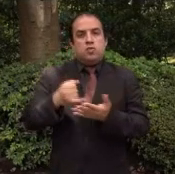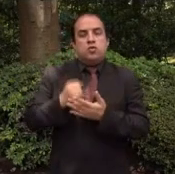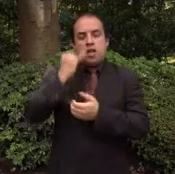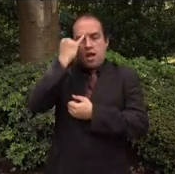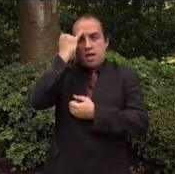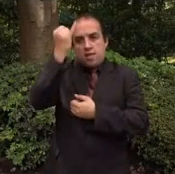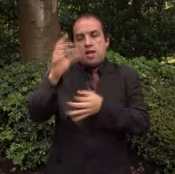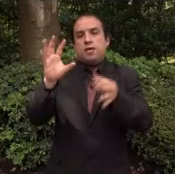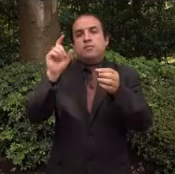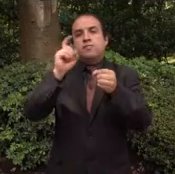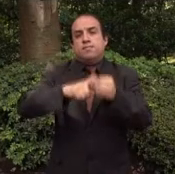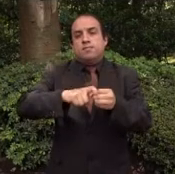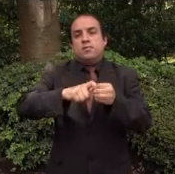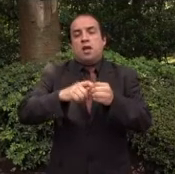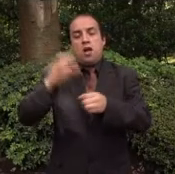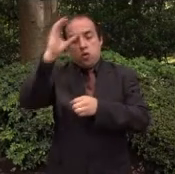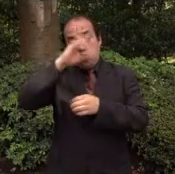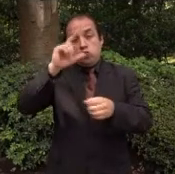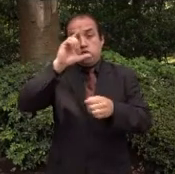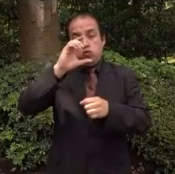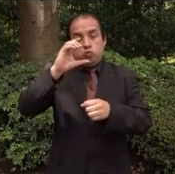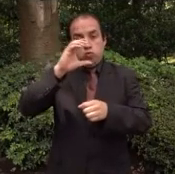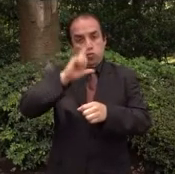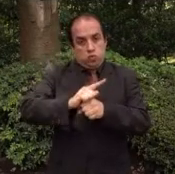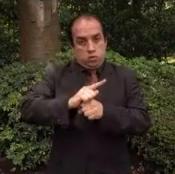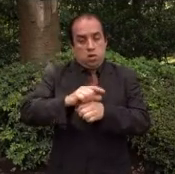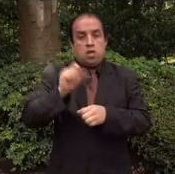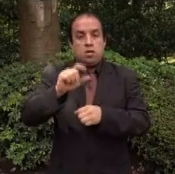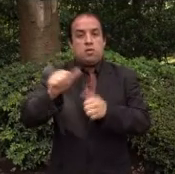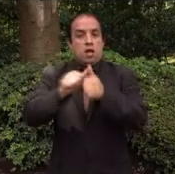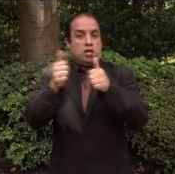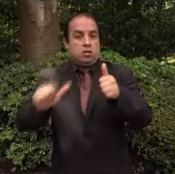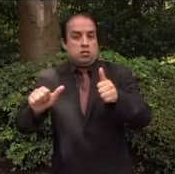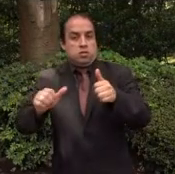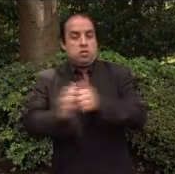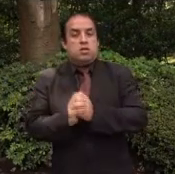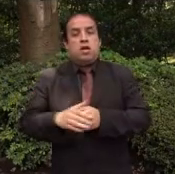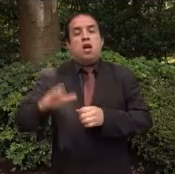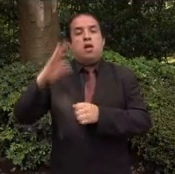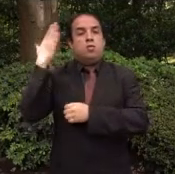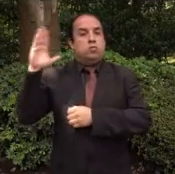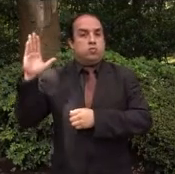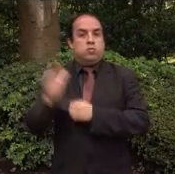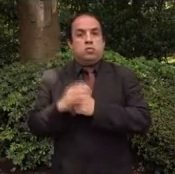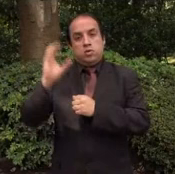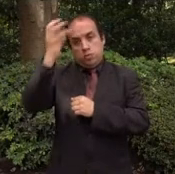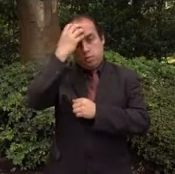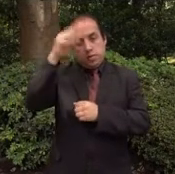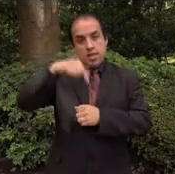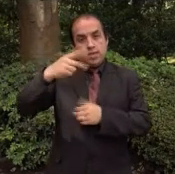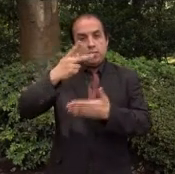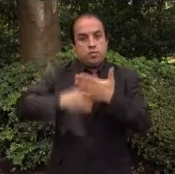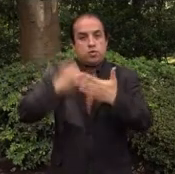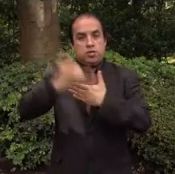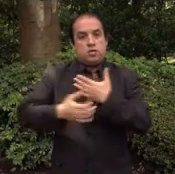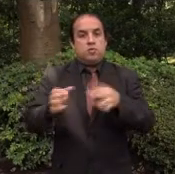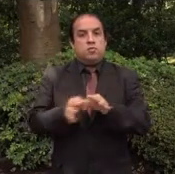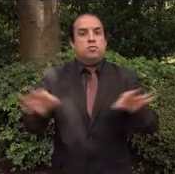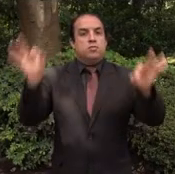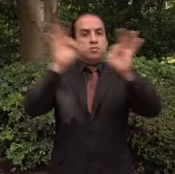integral, cultural y artística al bosque de Chapultepec y a este proyecto tan